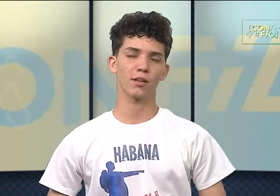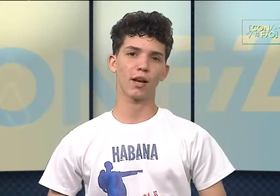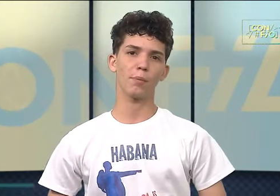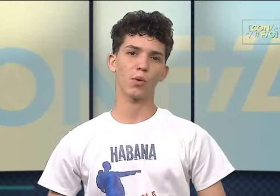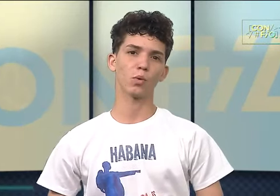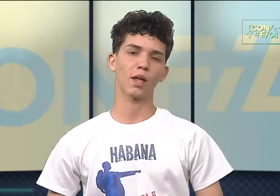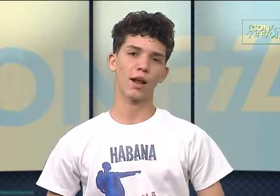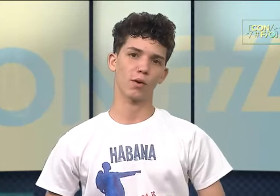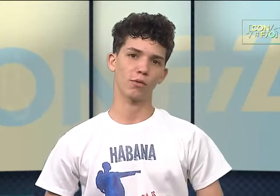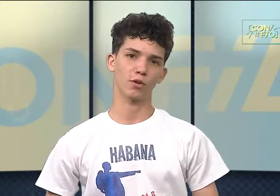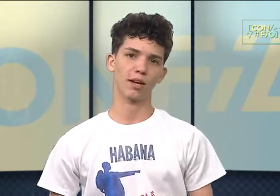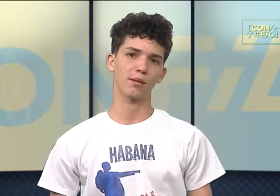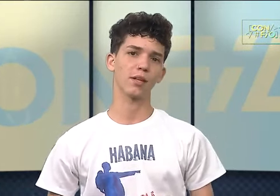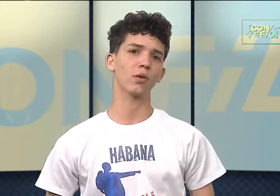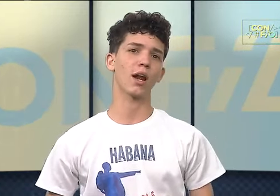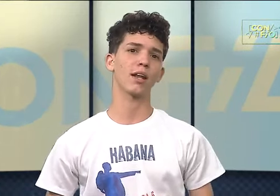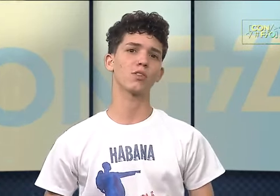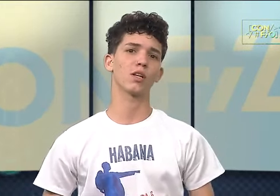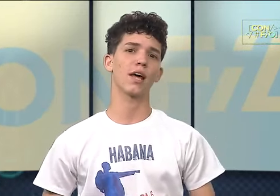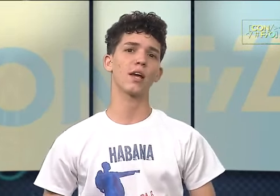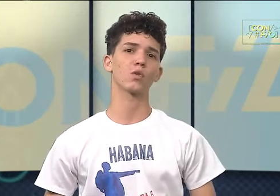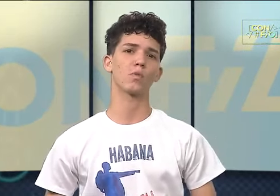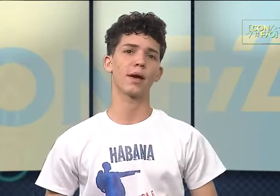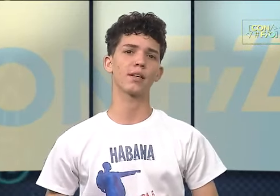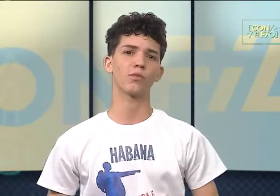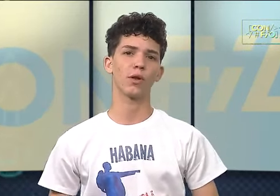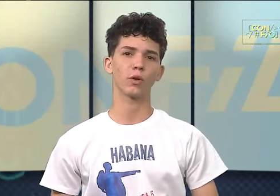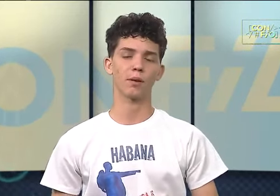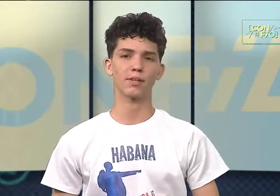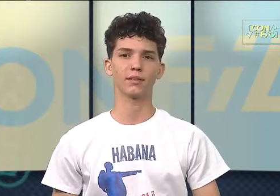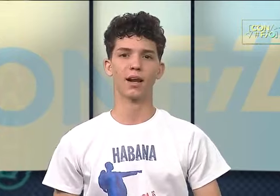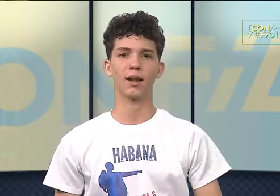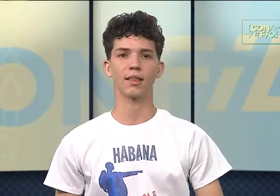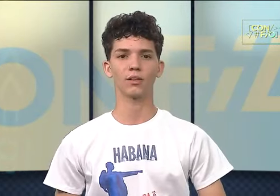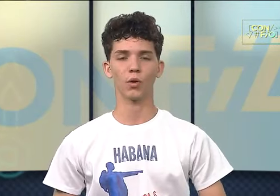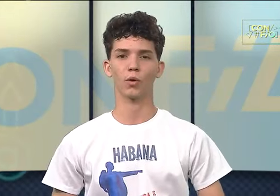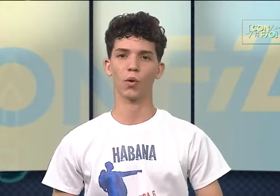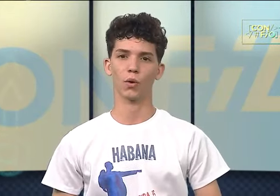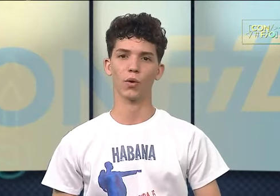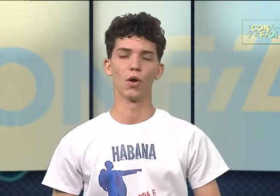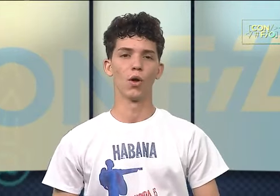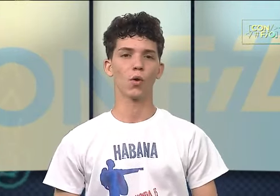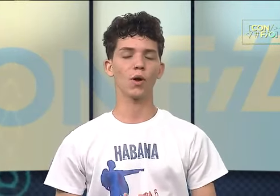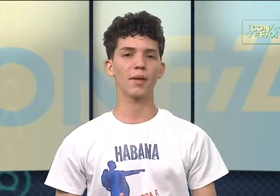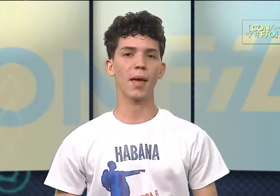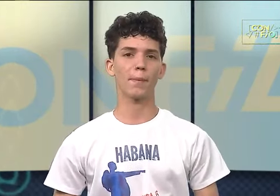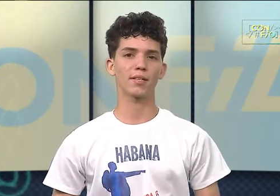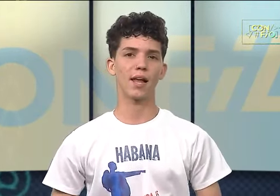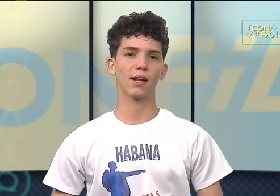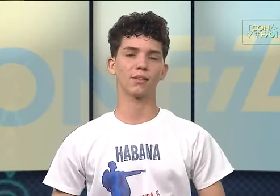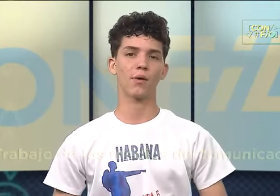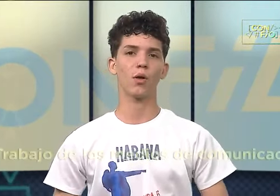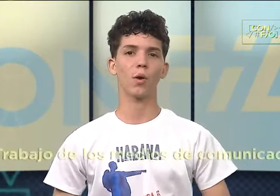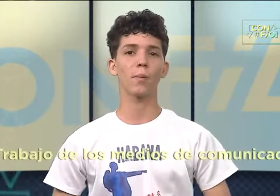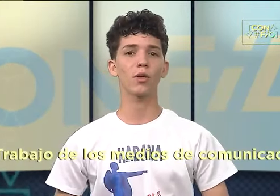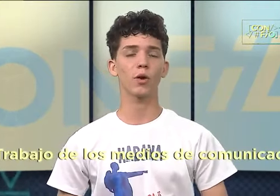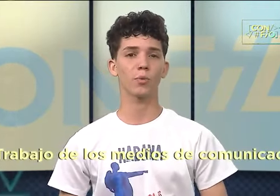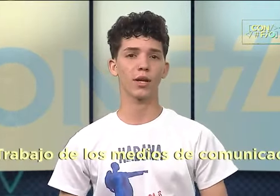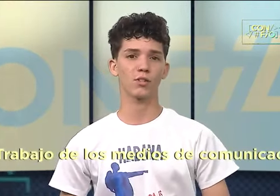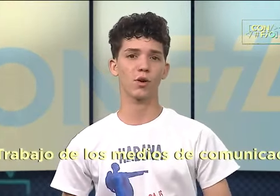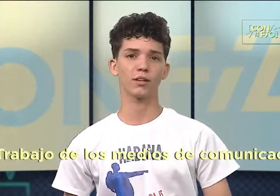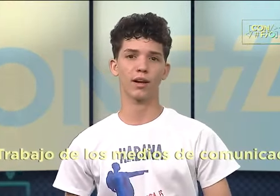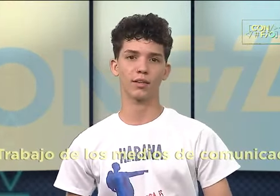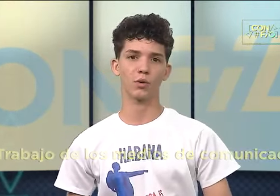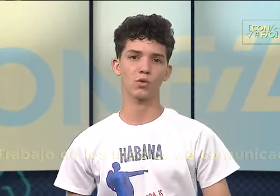medios occidentales por ocultarlo, el fortalecimiento de las redes solidarias con su país, fue de los temas centrales dentro del coloquio, con una mirada especial en el trabajo de los medios